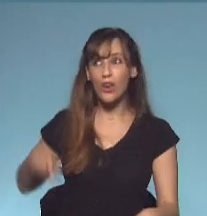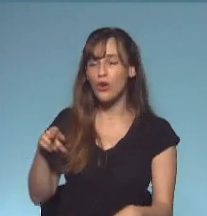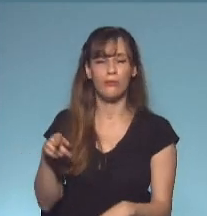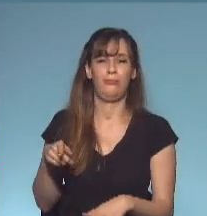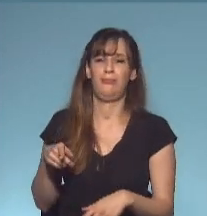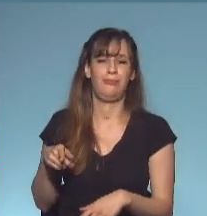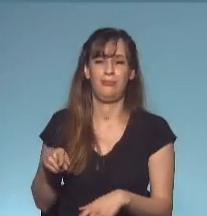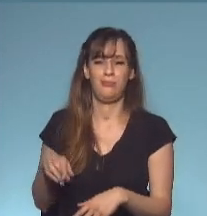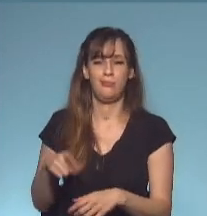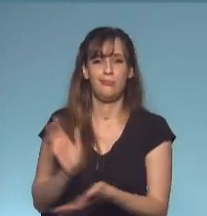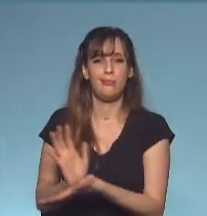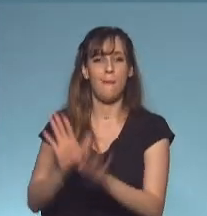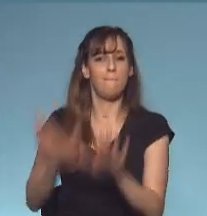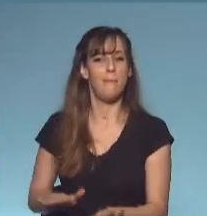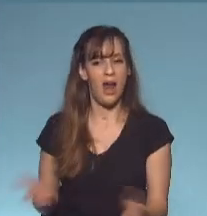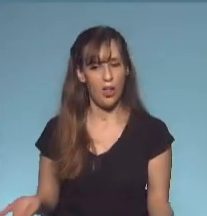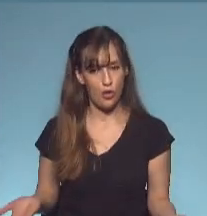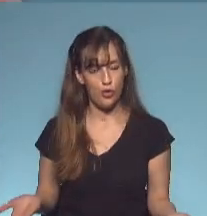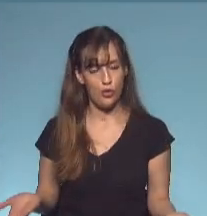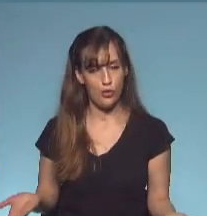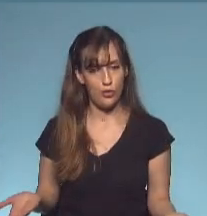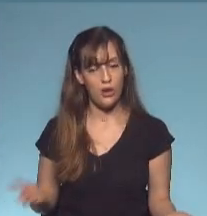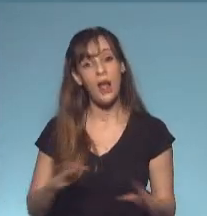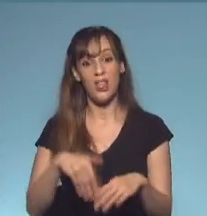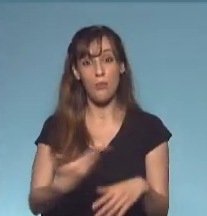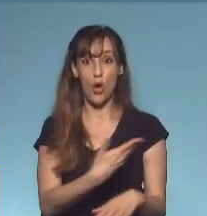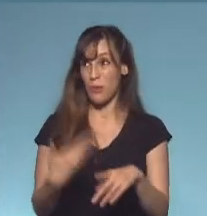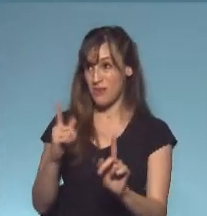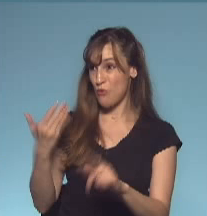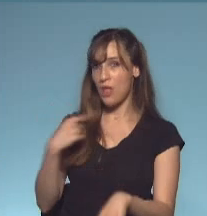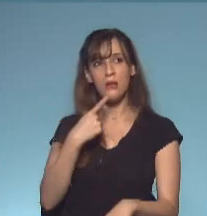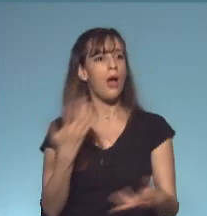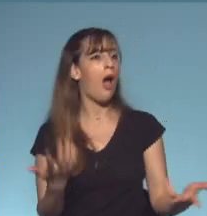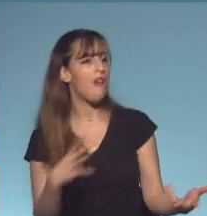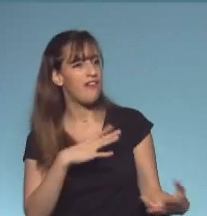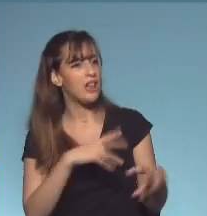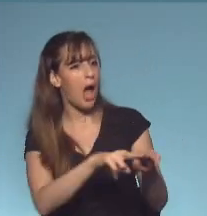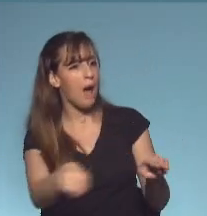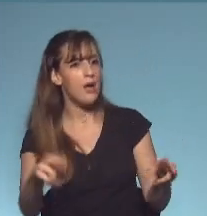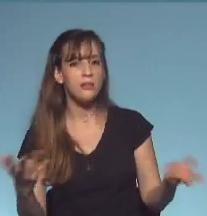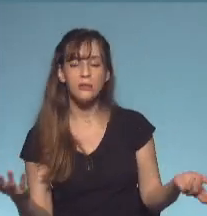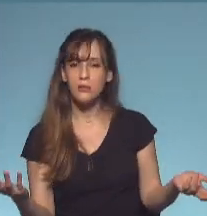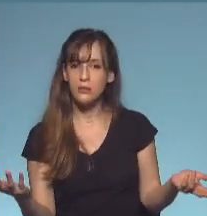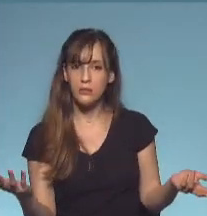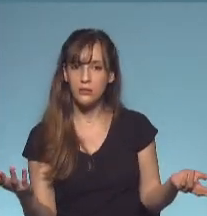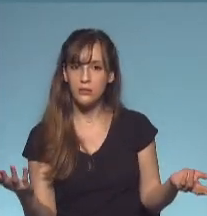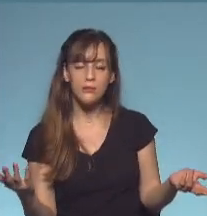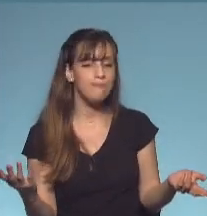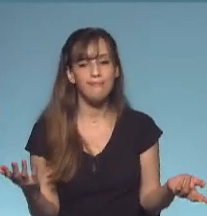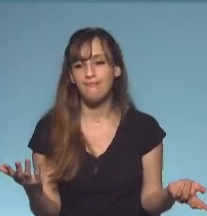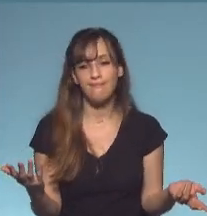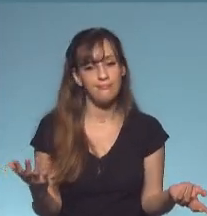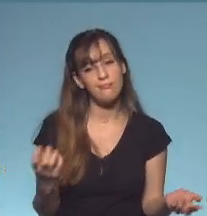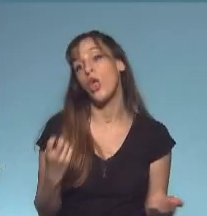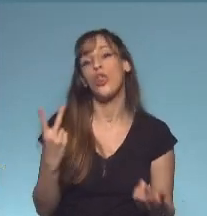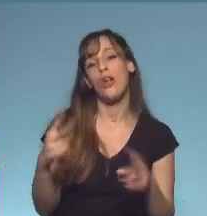habían roto. Pero eso mismo van a decir, che, ¿y por qué no pusieron más camas? Ahora, es la conjunción de las dos